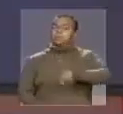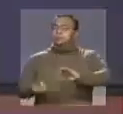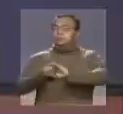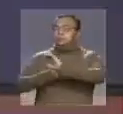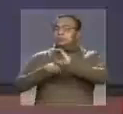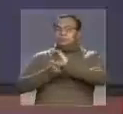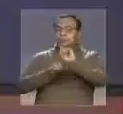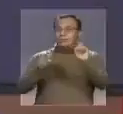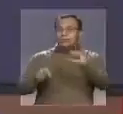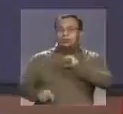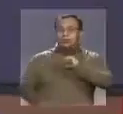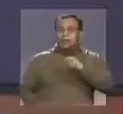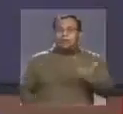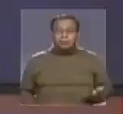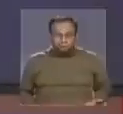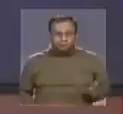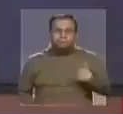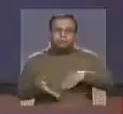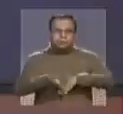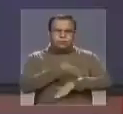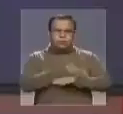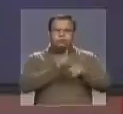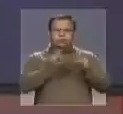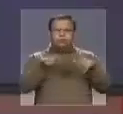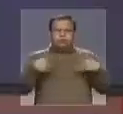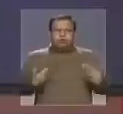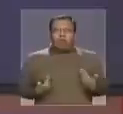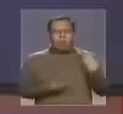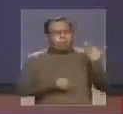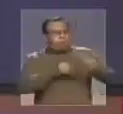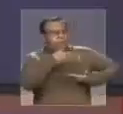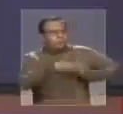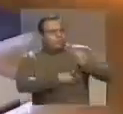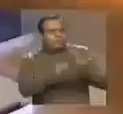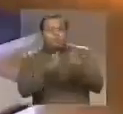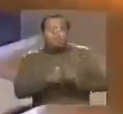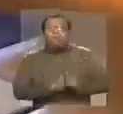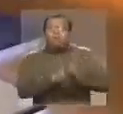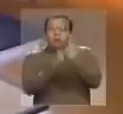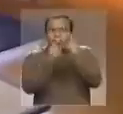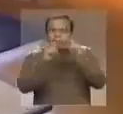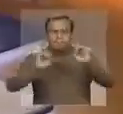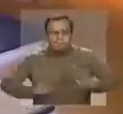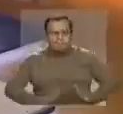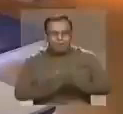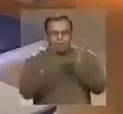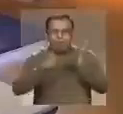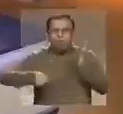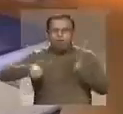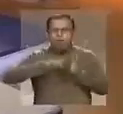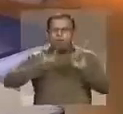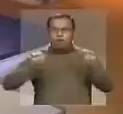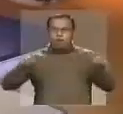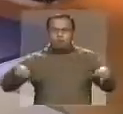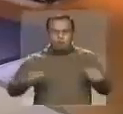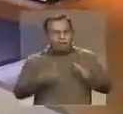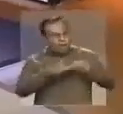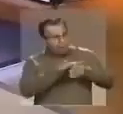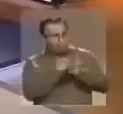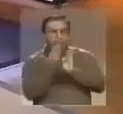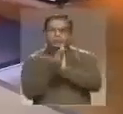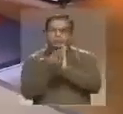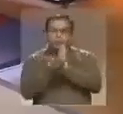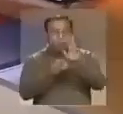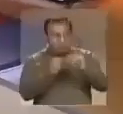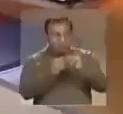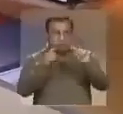tiene un título académico. ¿Cómo tú haces programas, políticas para mejorar el acceso a la educación